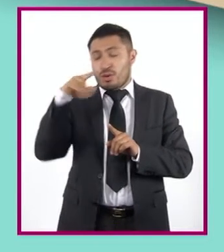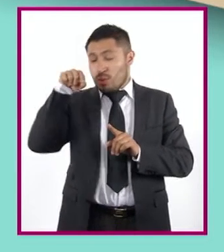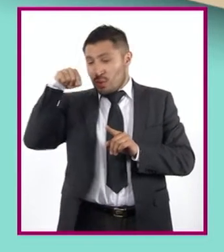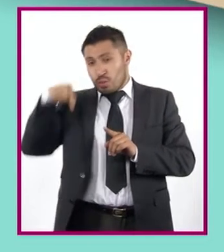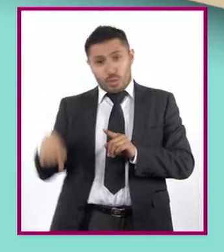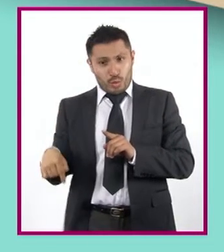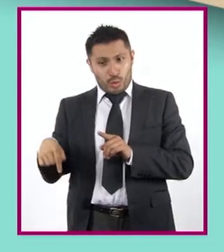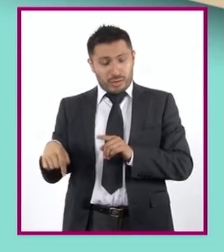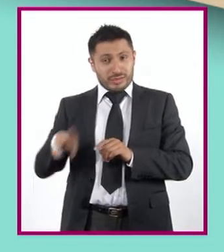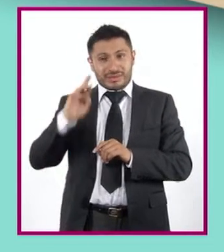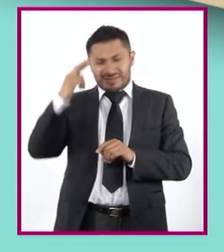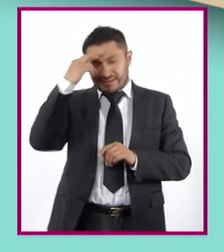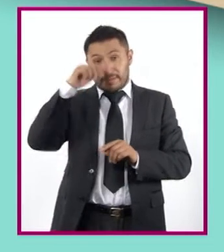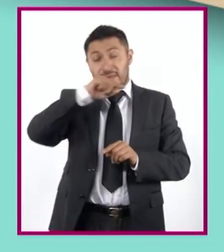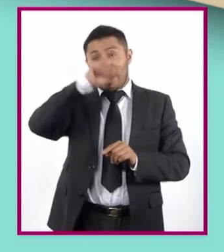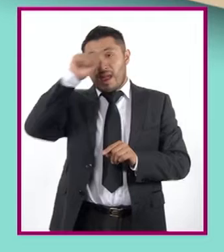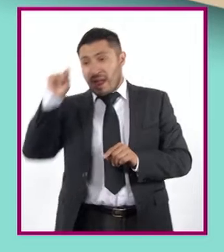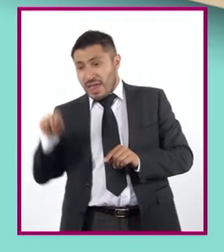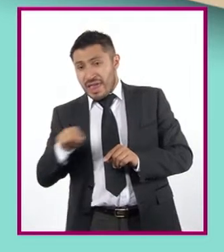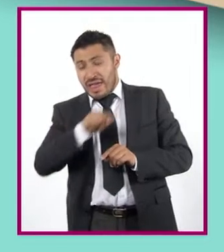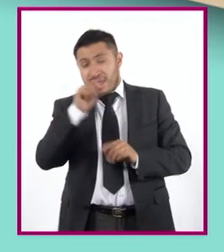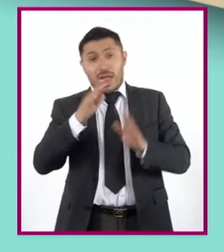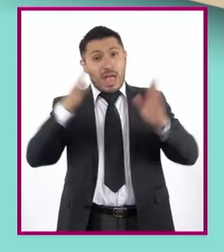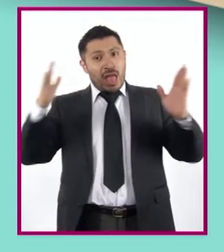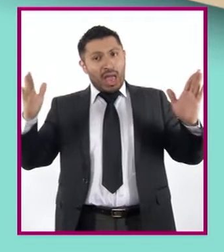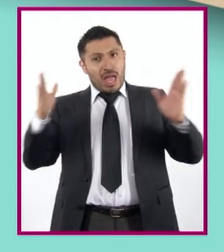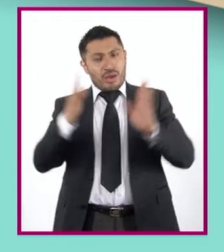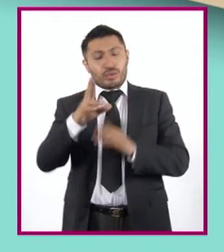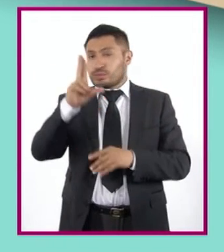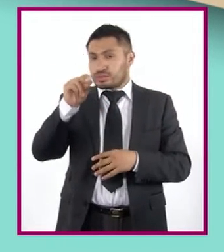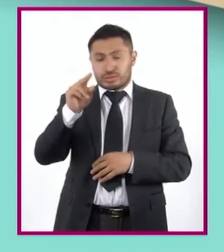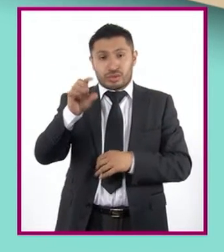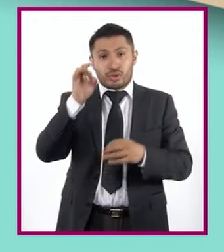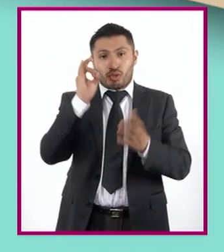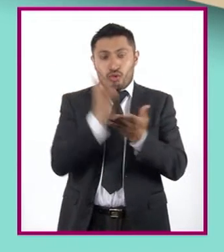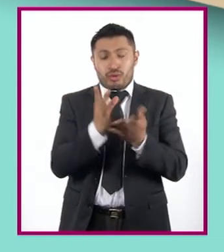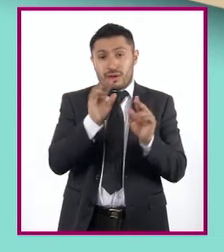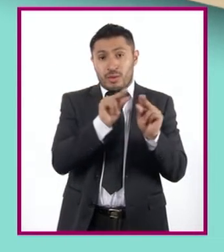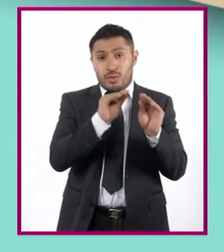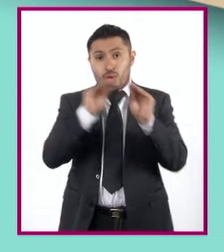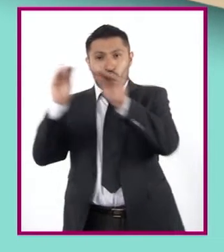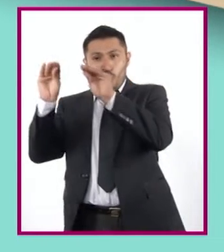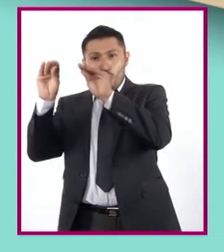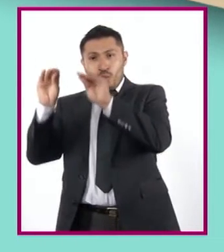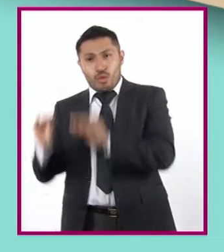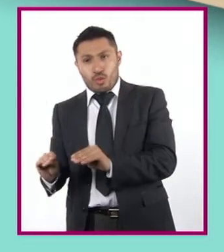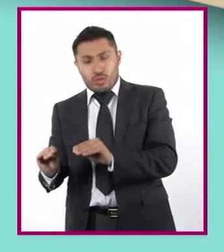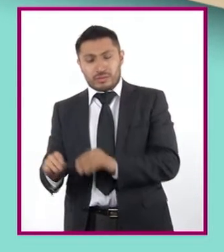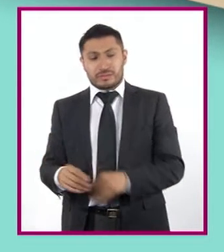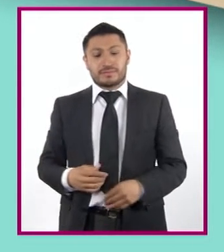Recuerden que la figura no gira ni cambia de tamaño. ¿Cómo les quedó la figura?